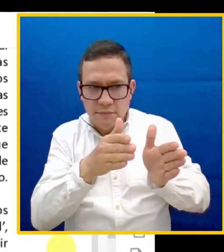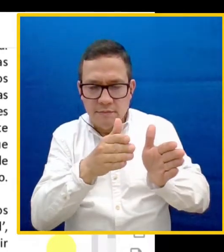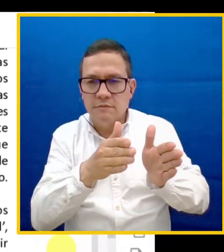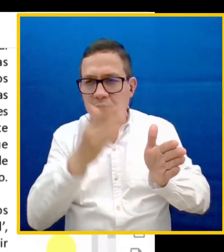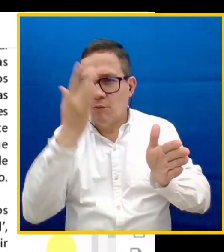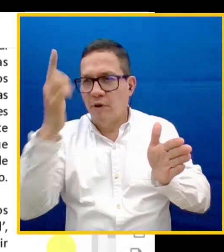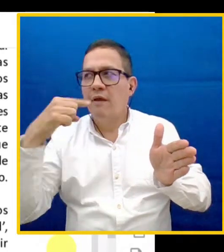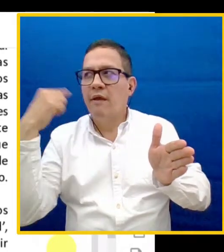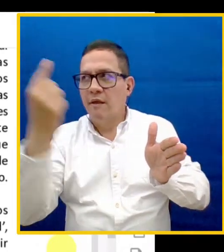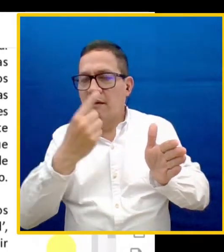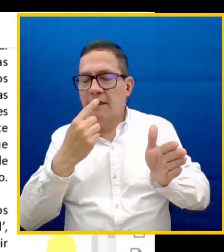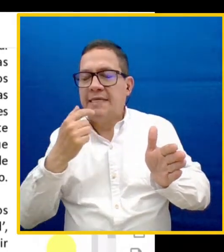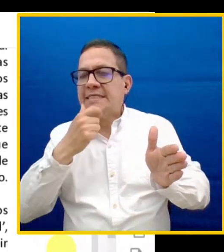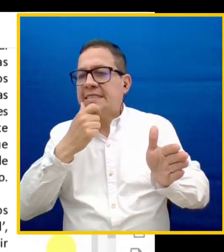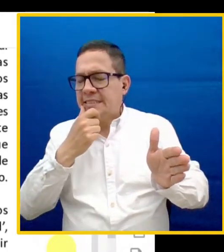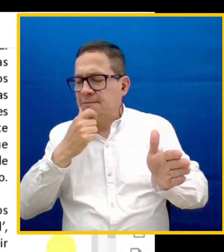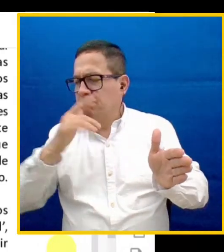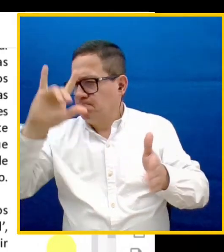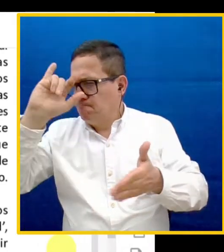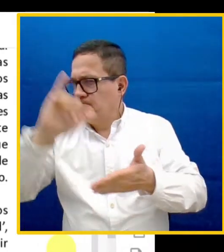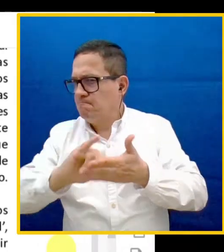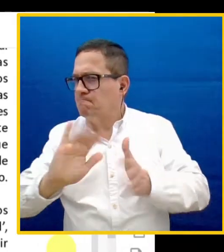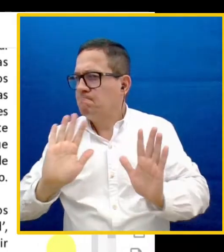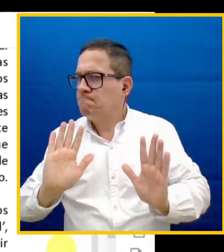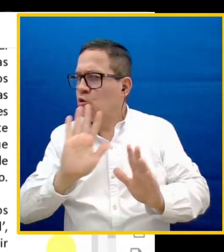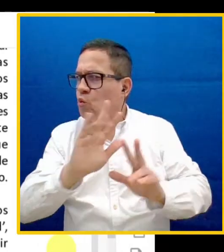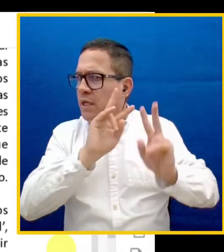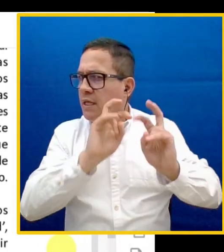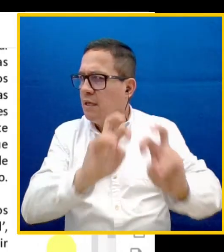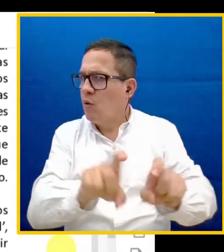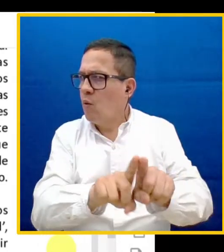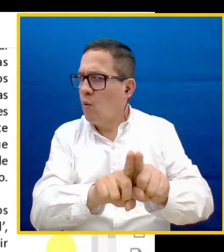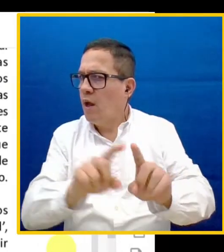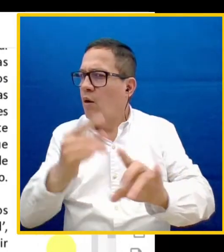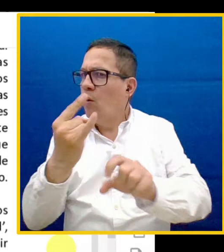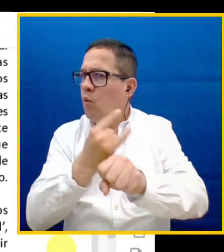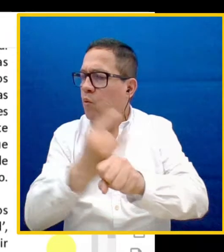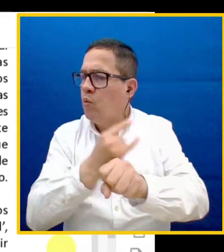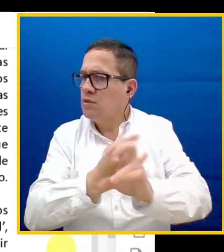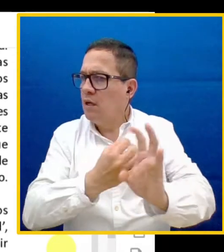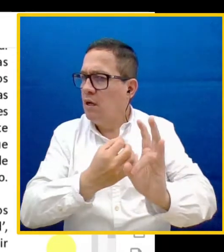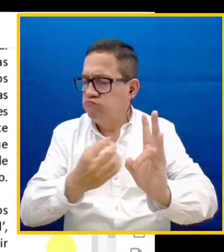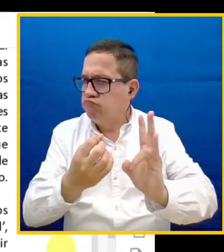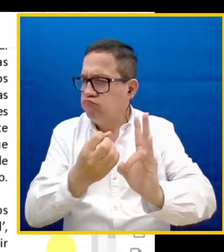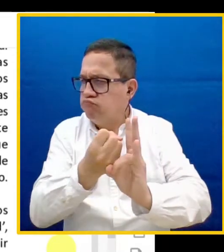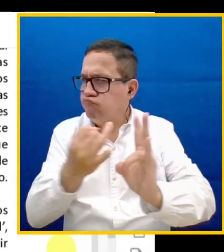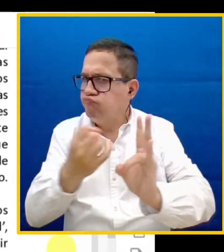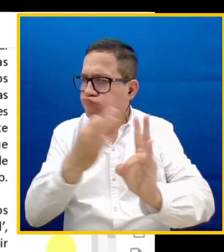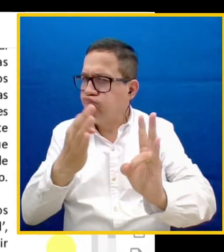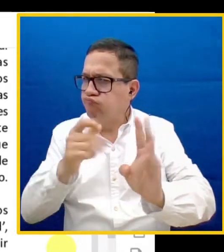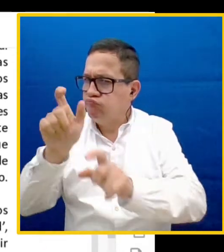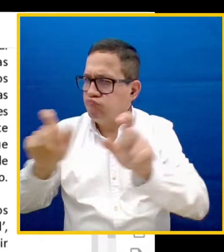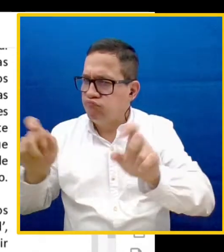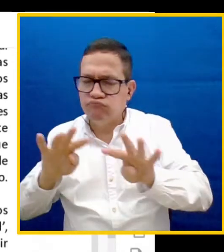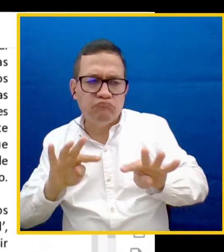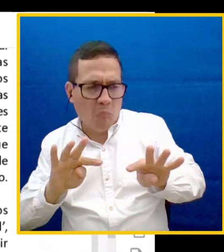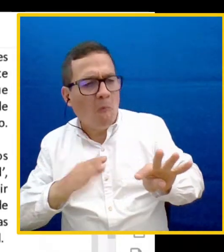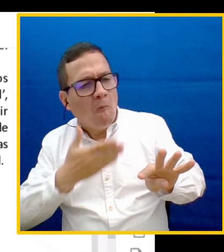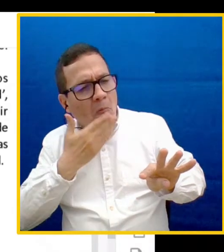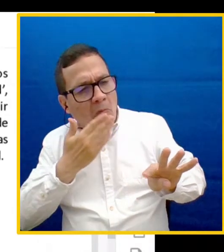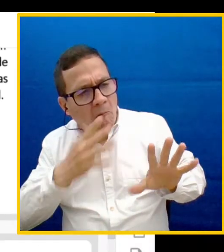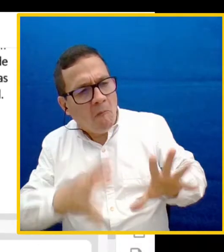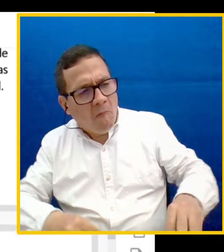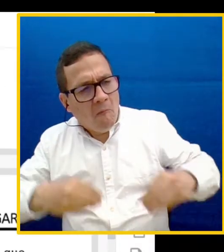respecto. Los trabajos de investigación que emplean técnicas cuantitativas muchas veces disfrutan de mayor